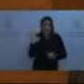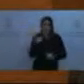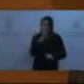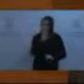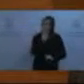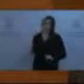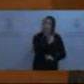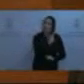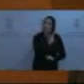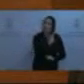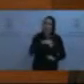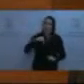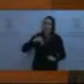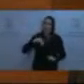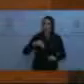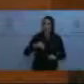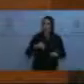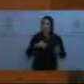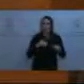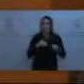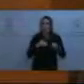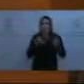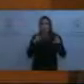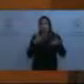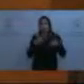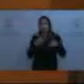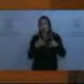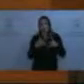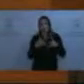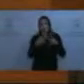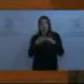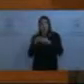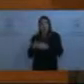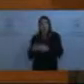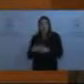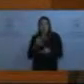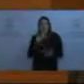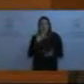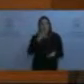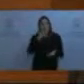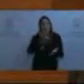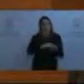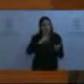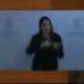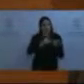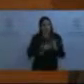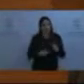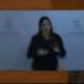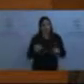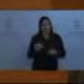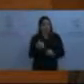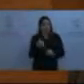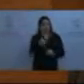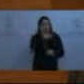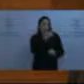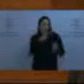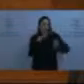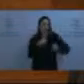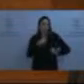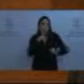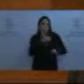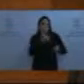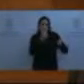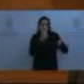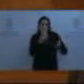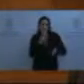presidenta del Consejo de Comunidades si cuando se aprobó el proyecto, y ellos lo comparten porque así lo manifestaron, se